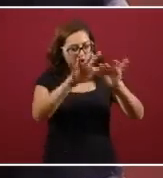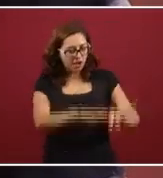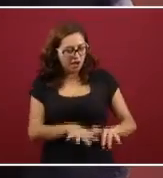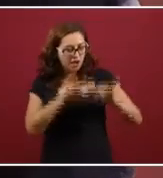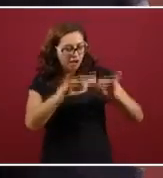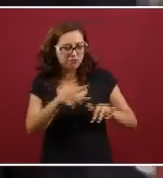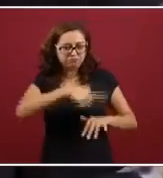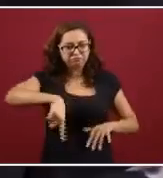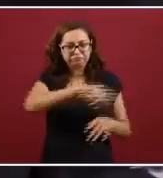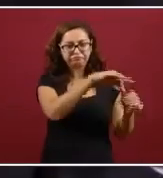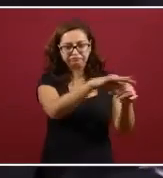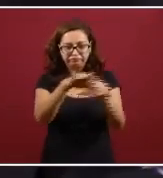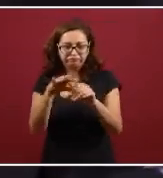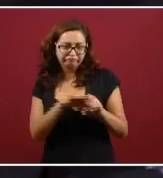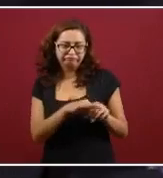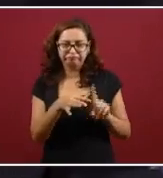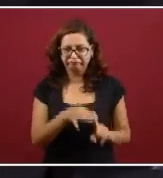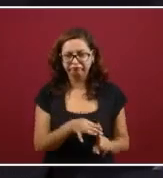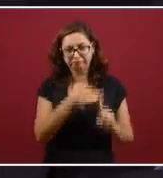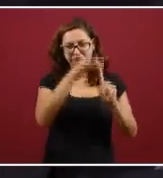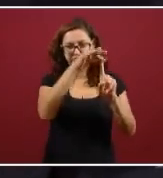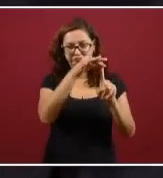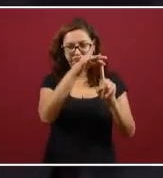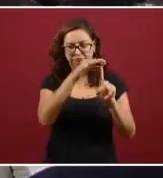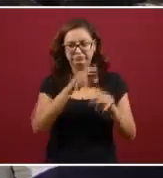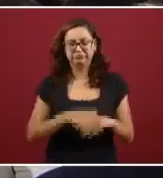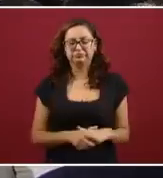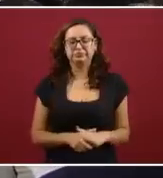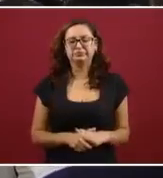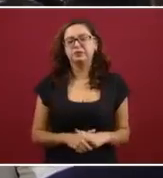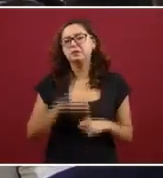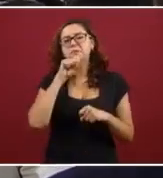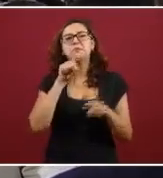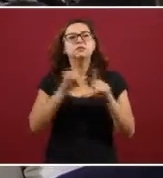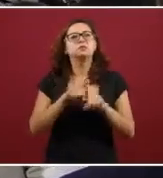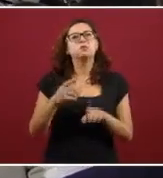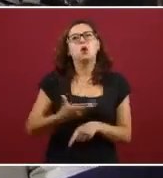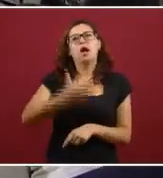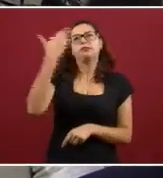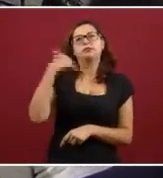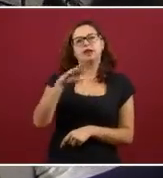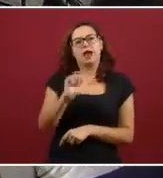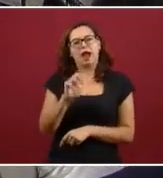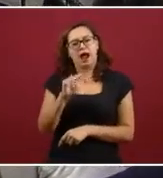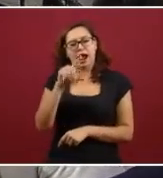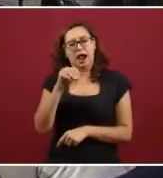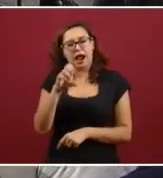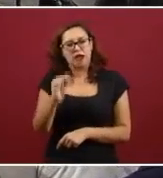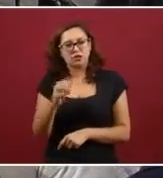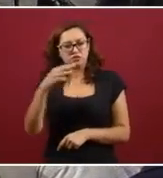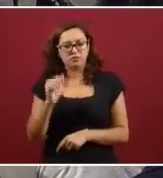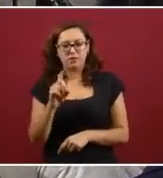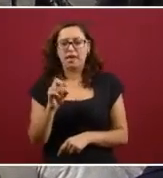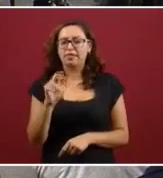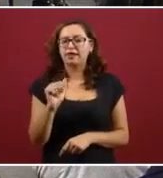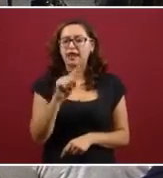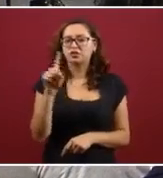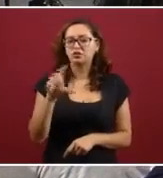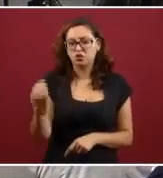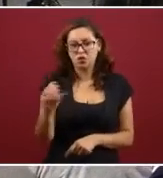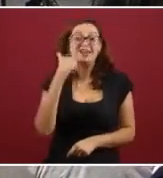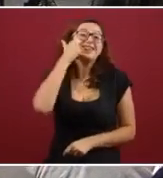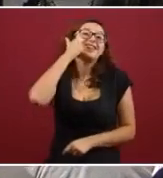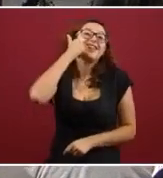Un poco lo que había hecho Carlos Madrazo, o quiso hacer